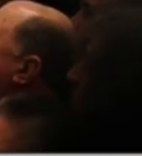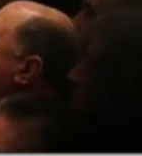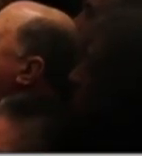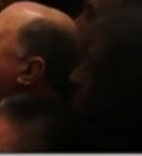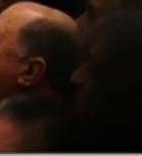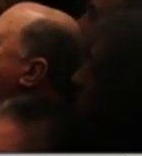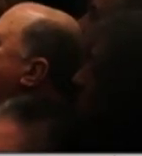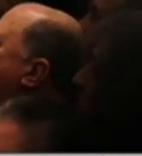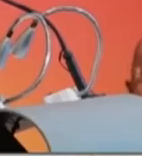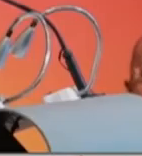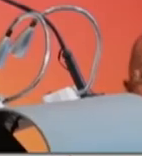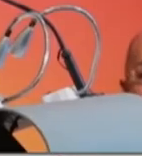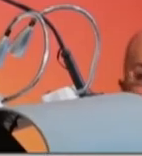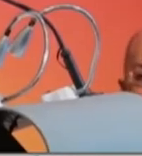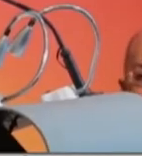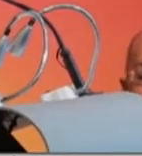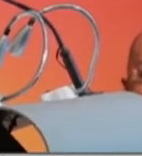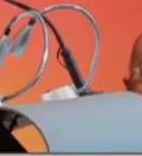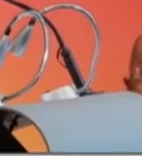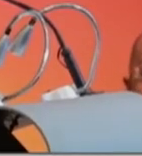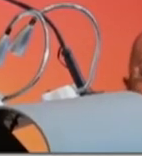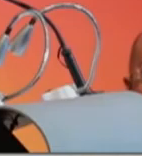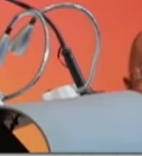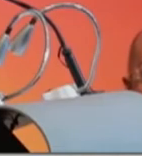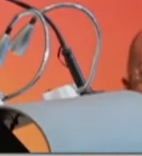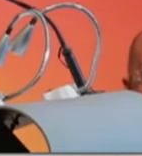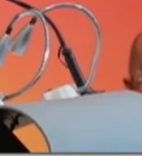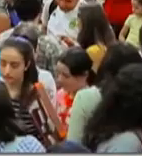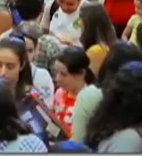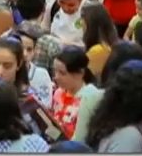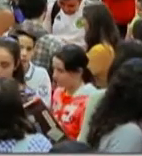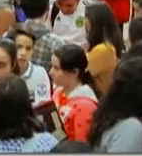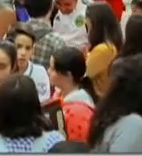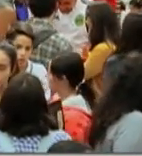FIL de Guadalajara continuarán hasta el 3 de diciembre.